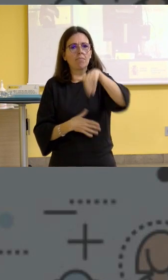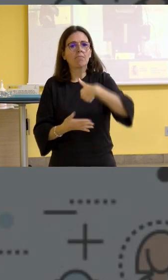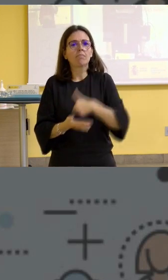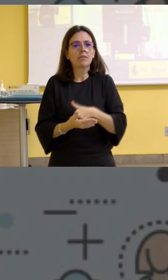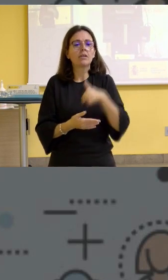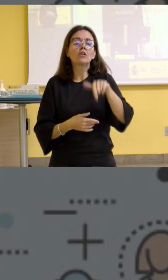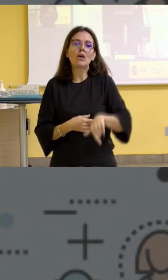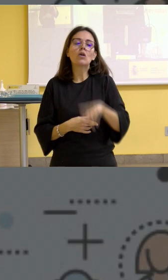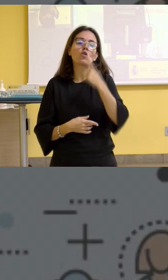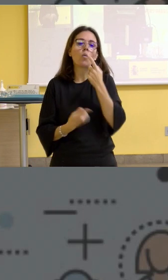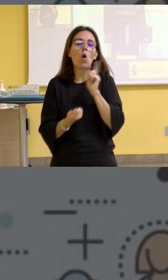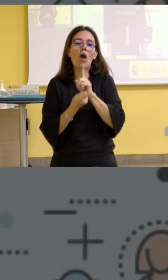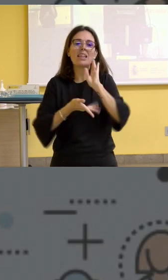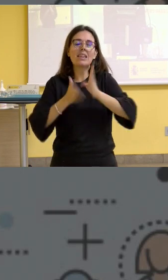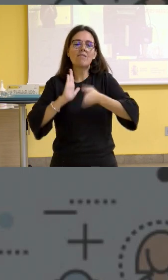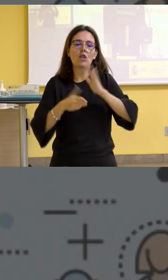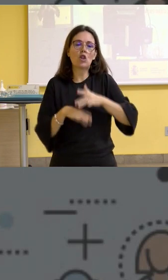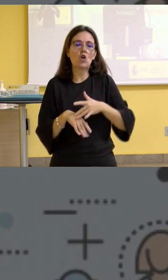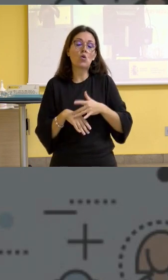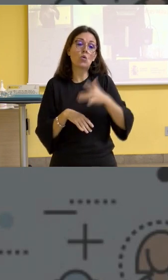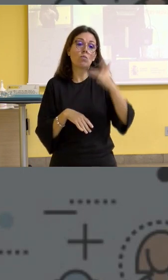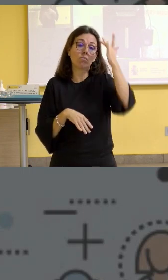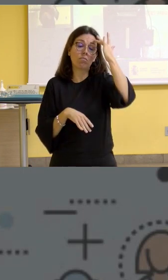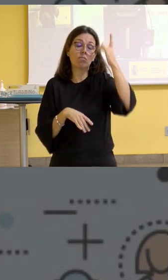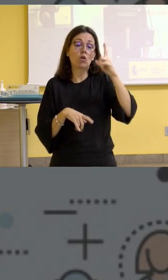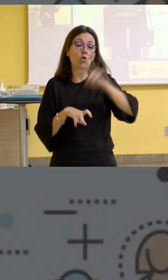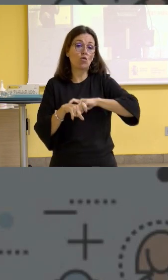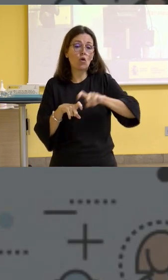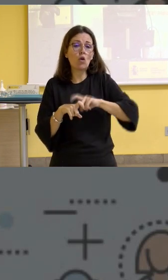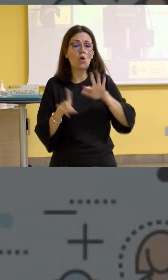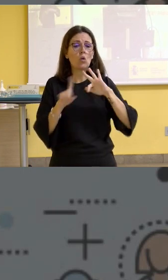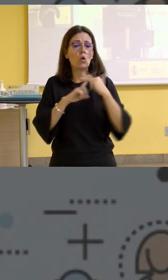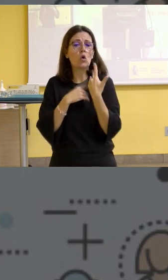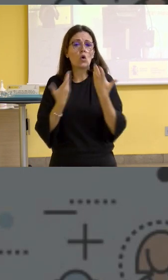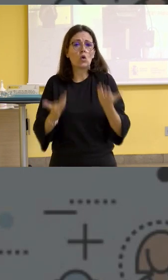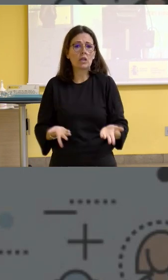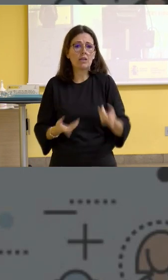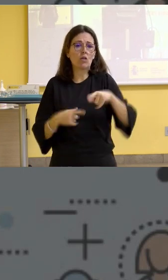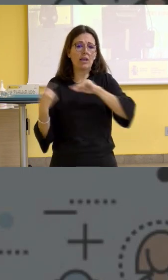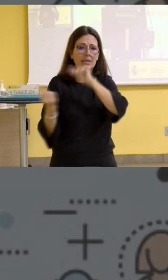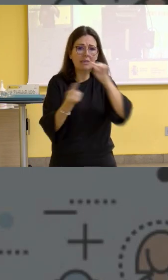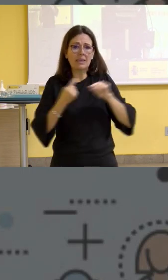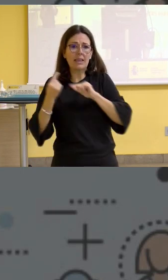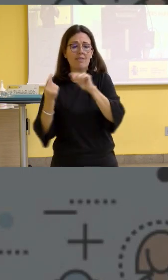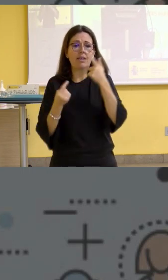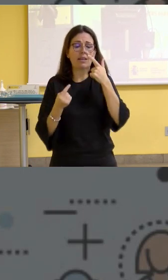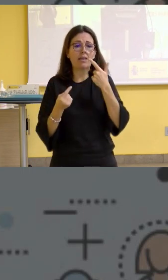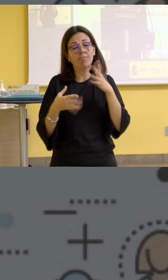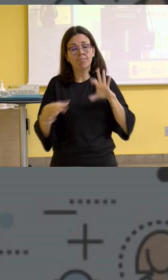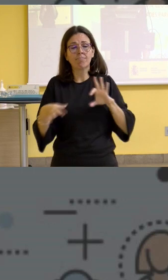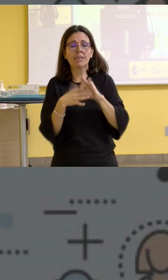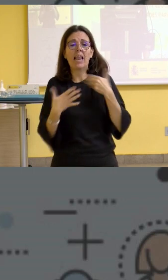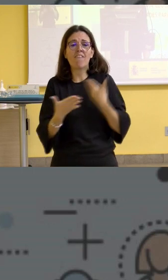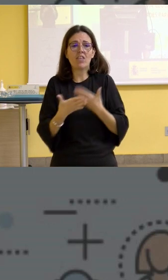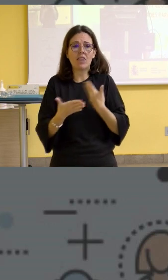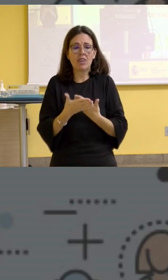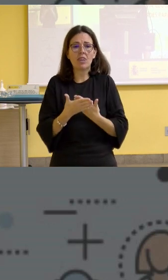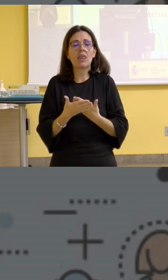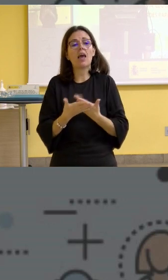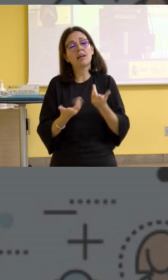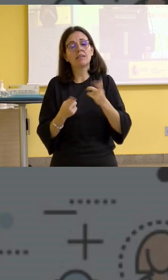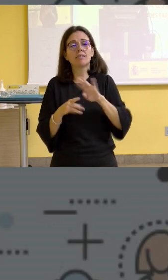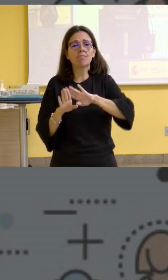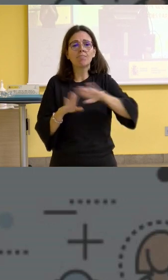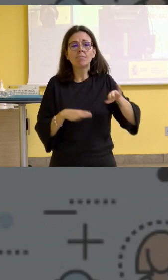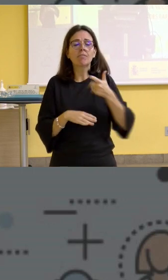intervención neuropsicológica, en un contexto como el que aquí se debate, desde la evidencia, desde las pseudoterapias,